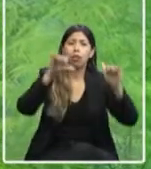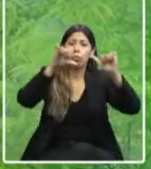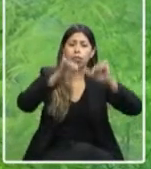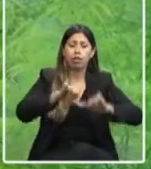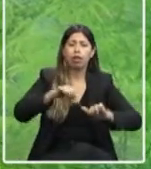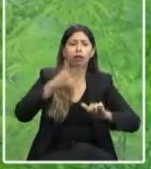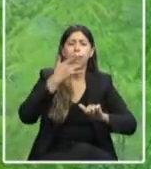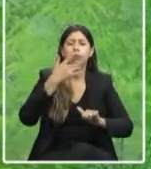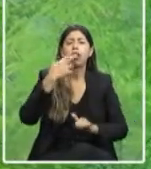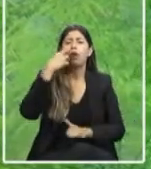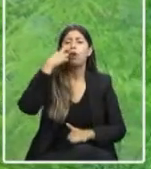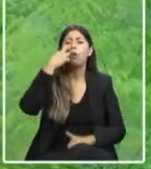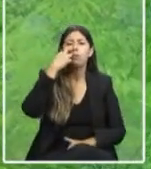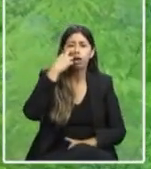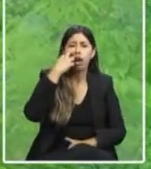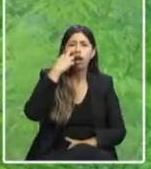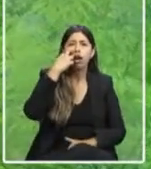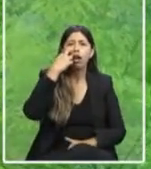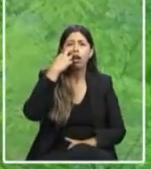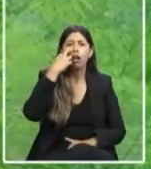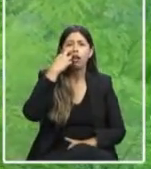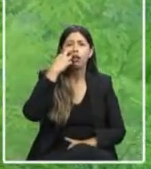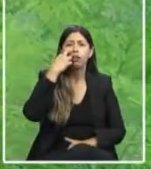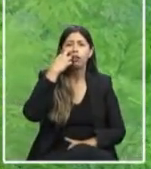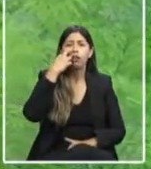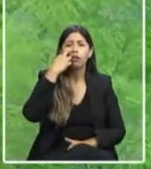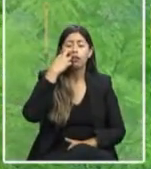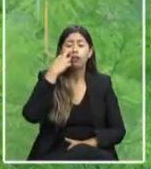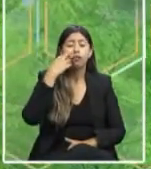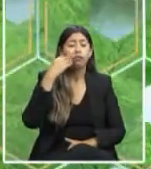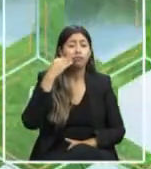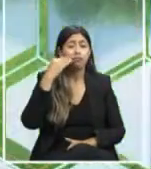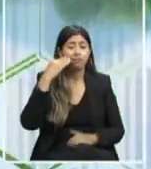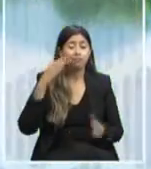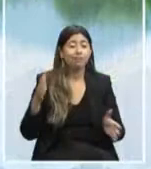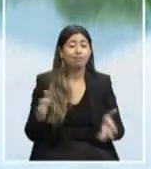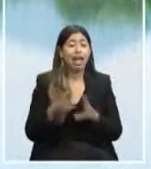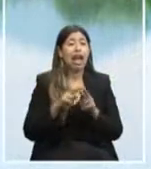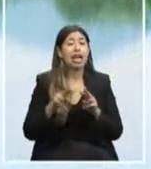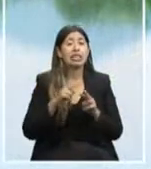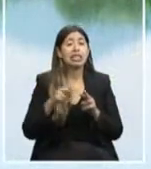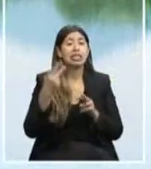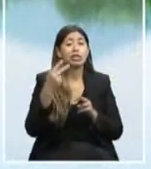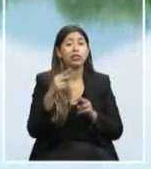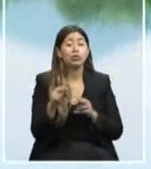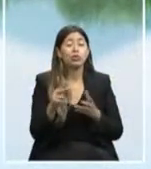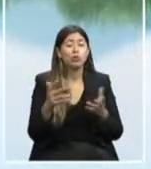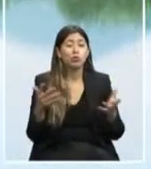está caminando hacia su propia,